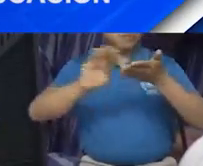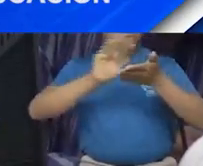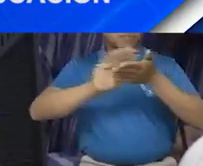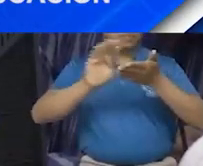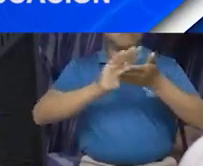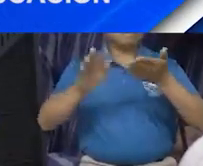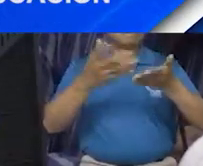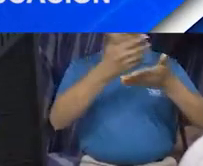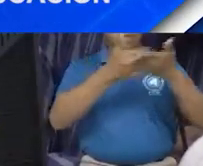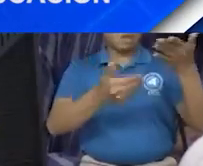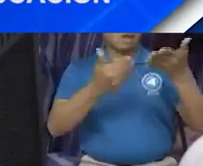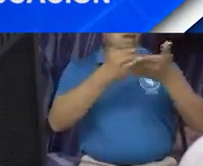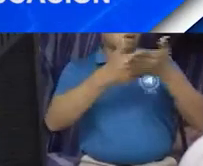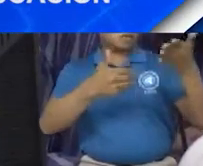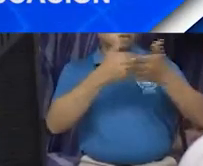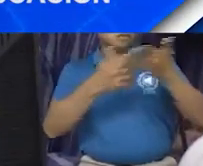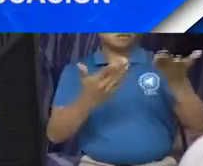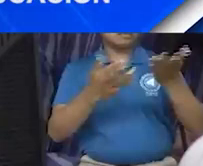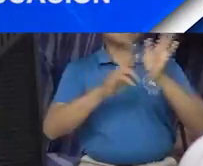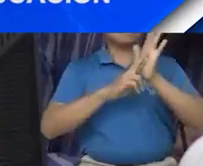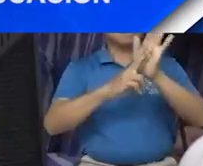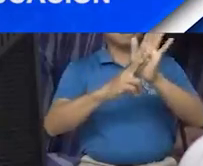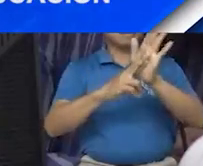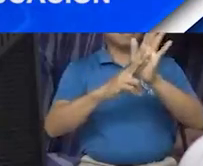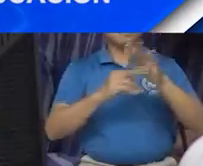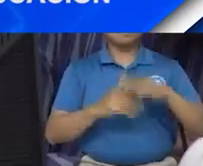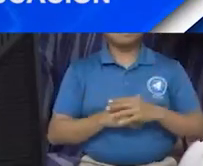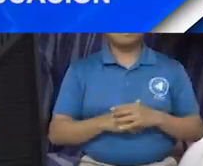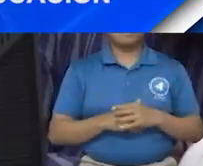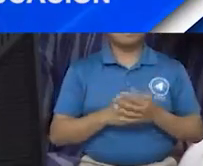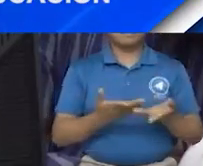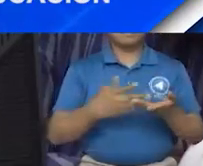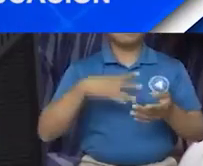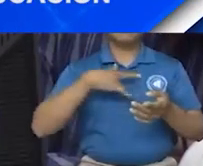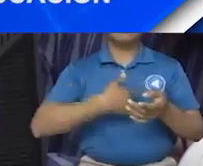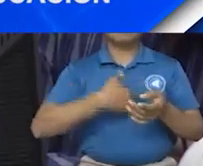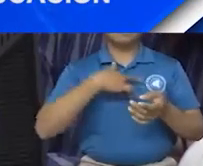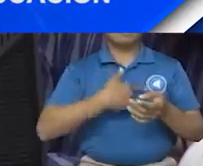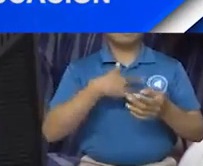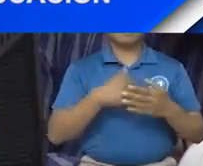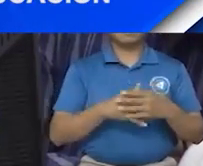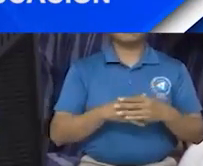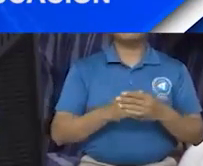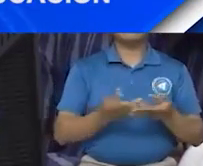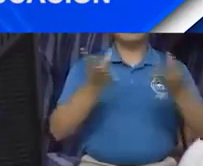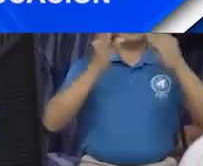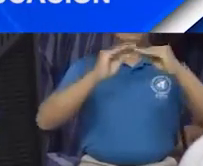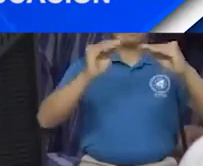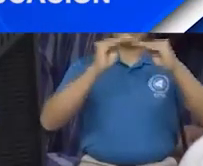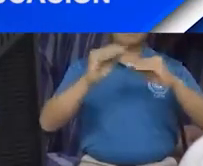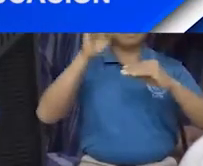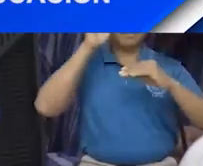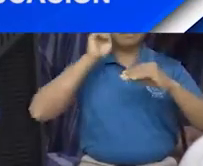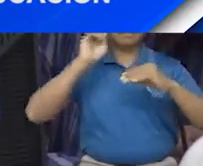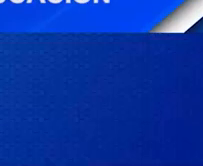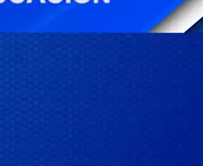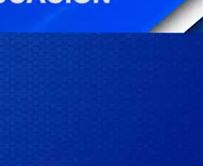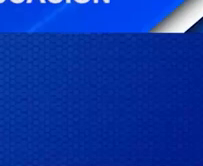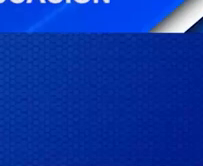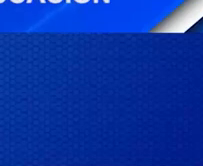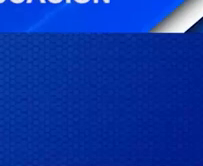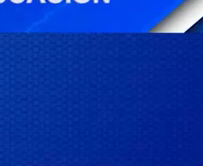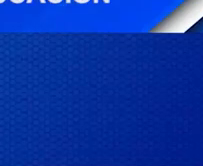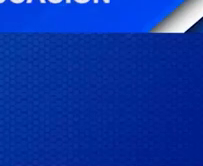trámites burocráticos y respondiendo sobre todo a las necesidades de la educación superior en este país.